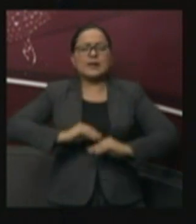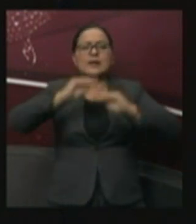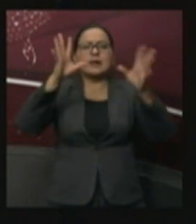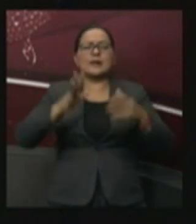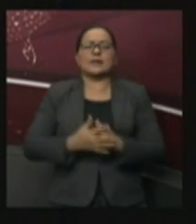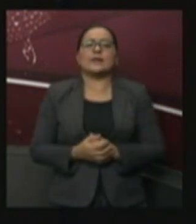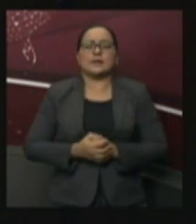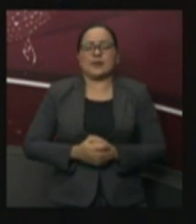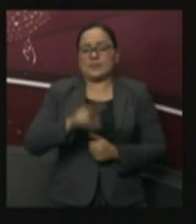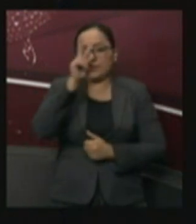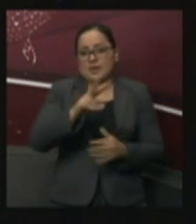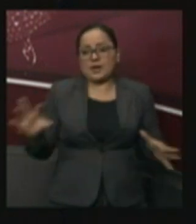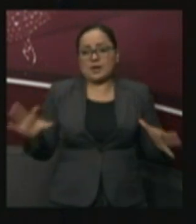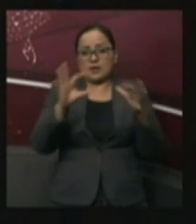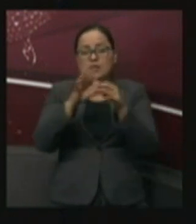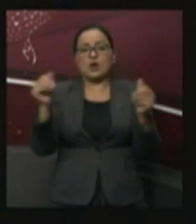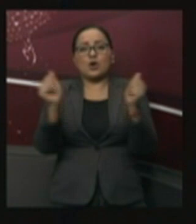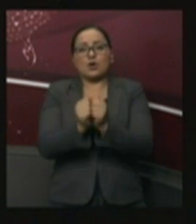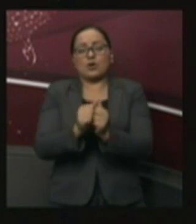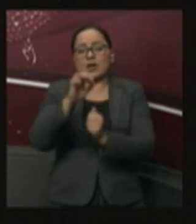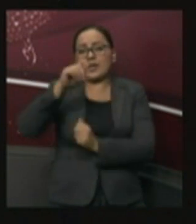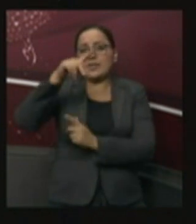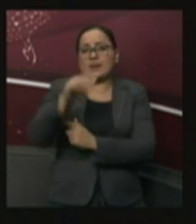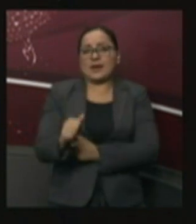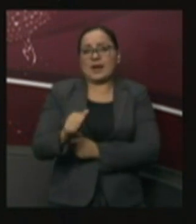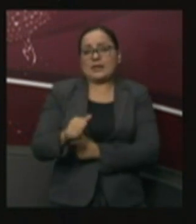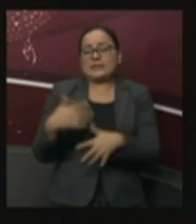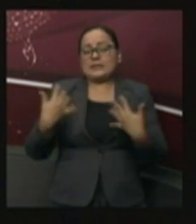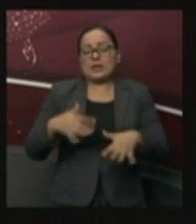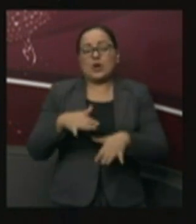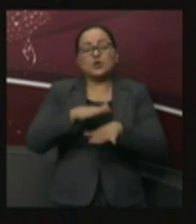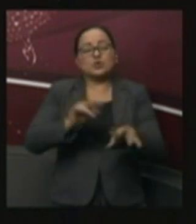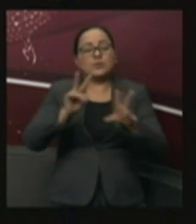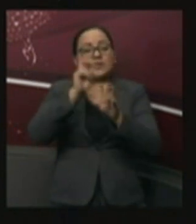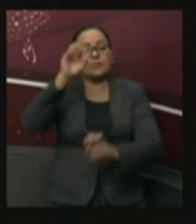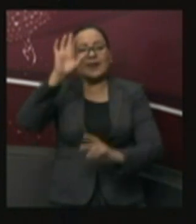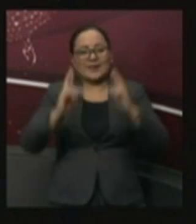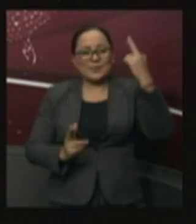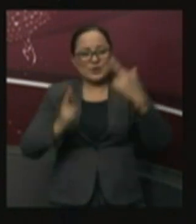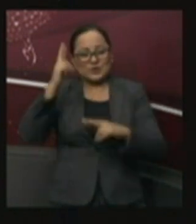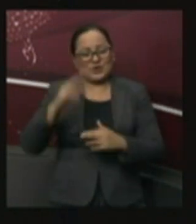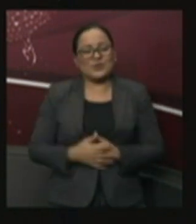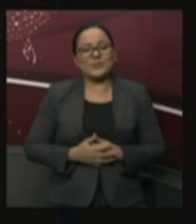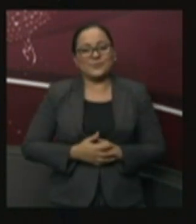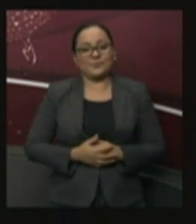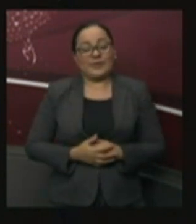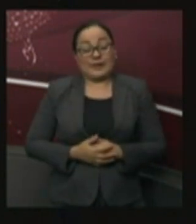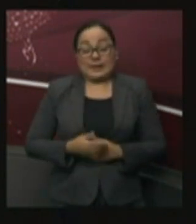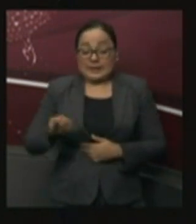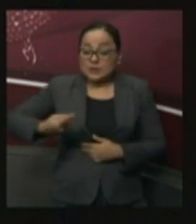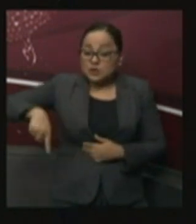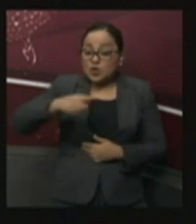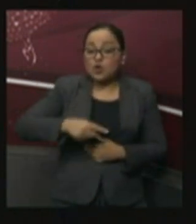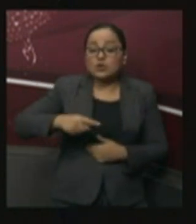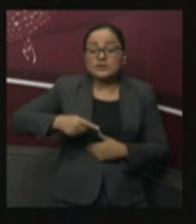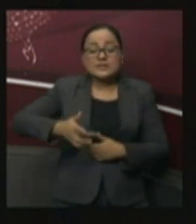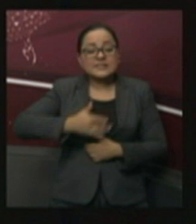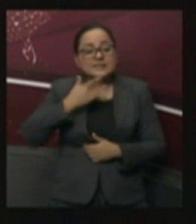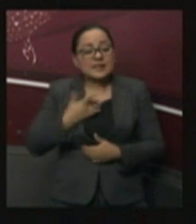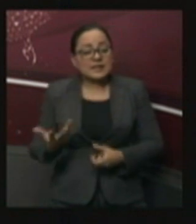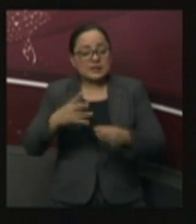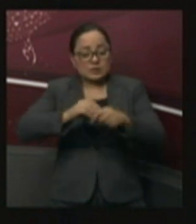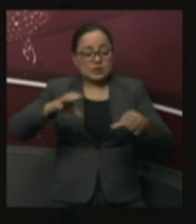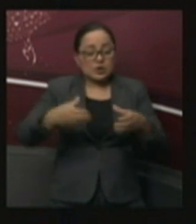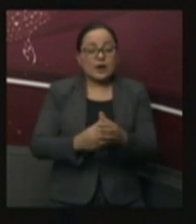una ética profesional crítica sobre los procesos revolucionarios. Todos ellos se consideraban a sí mismos revolucionarios,